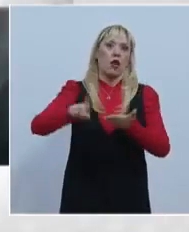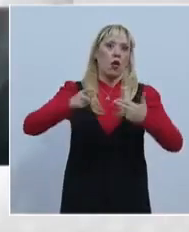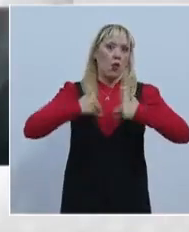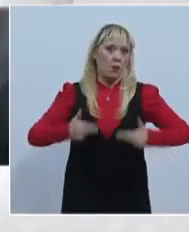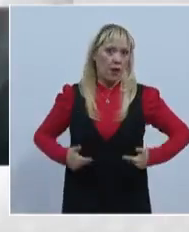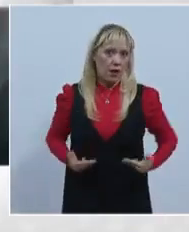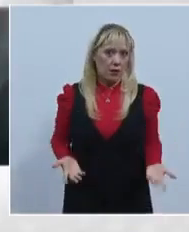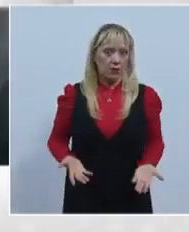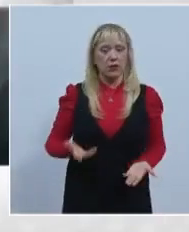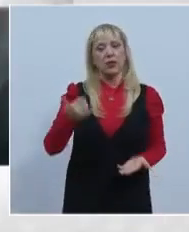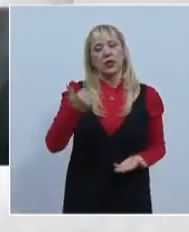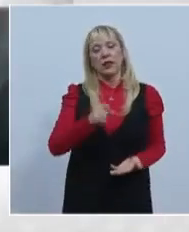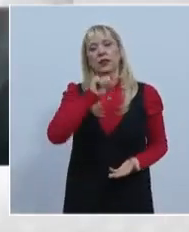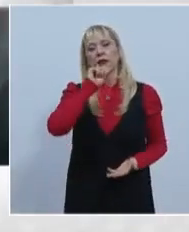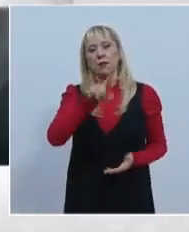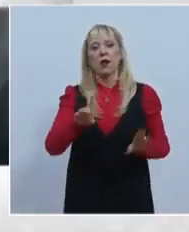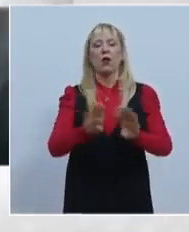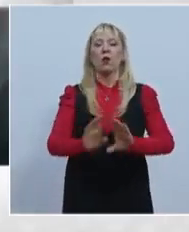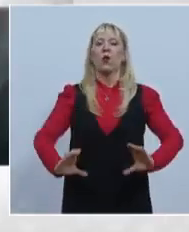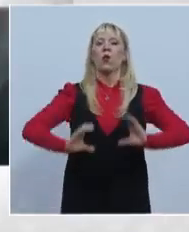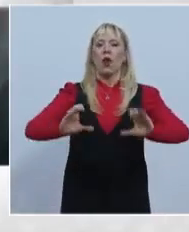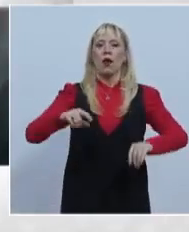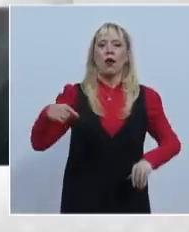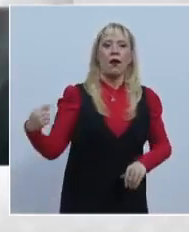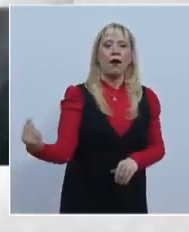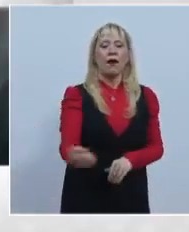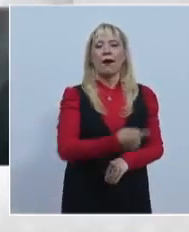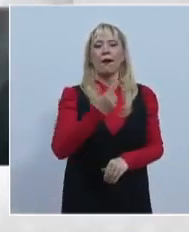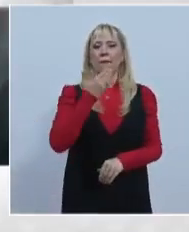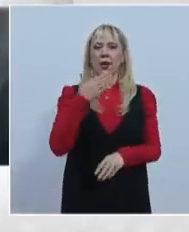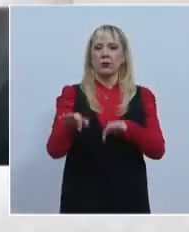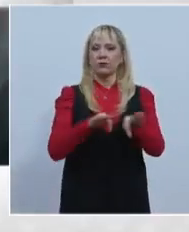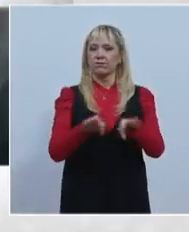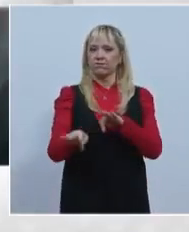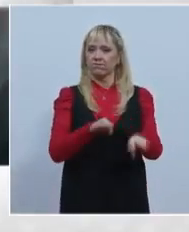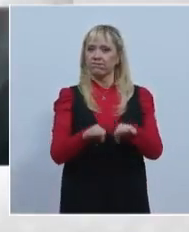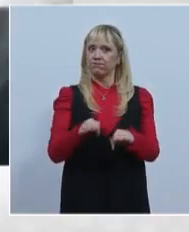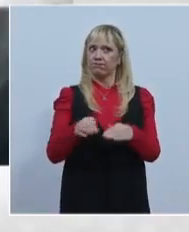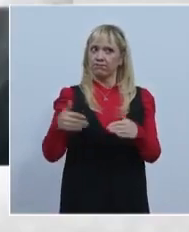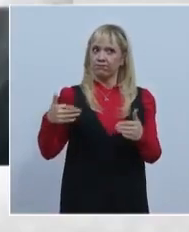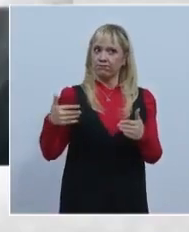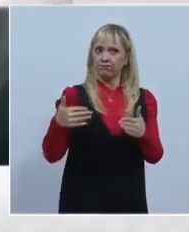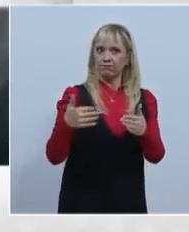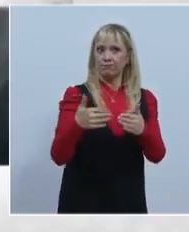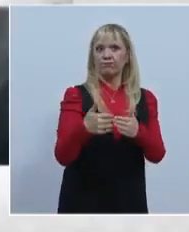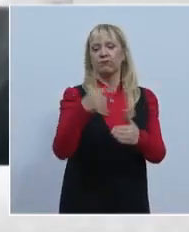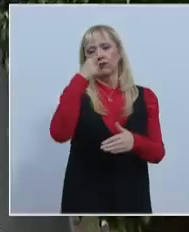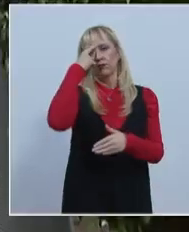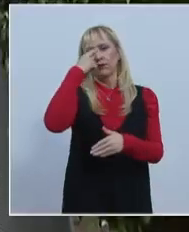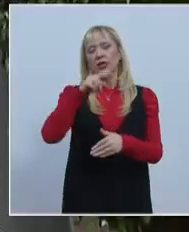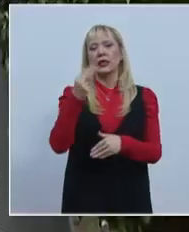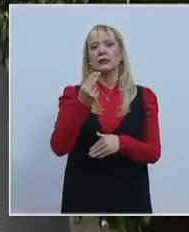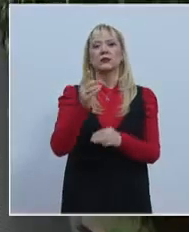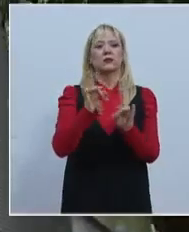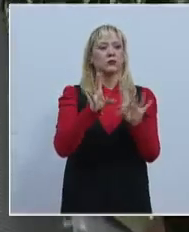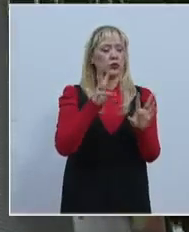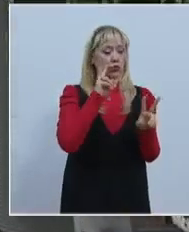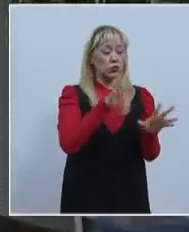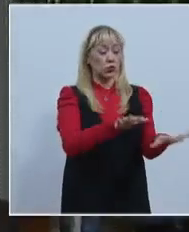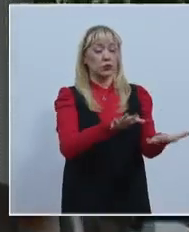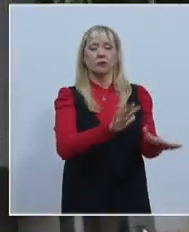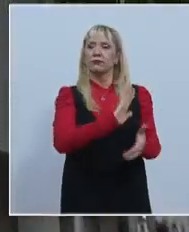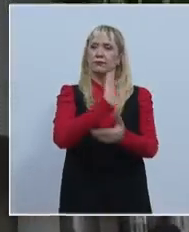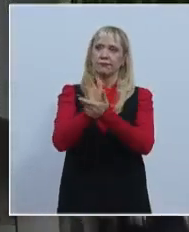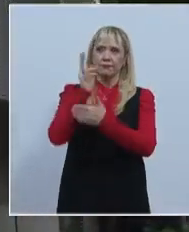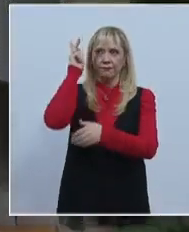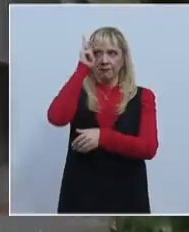temas para el cuidado y productividad de los servidores públicos de la Defensoría, que tienen que ver con la salud mental y emocional, así como